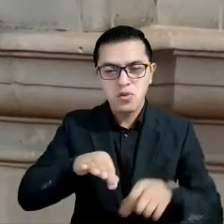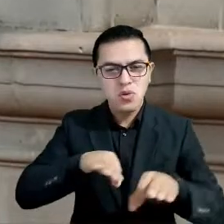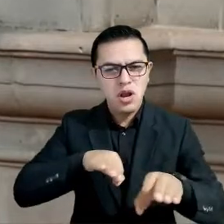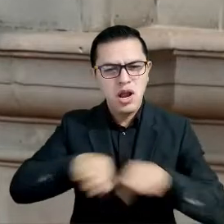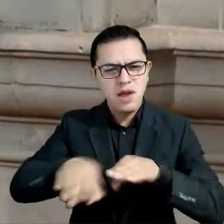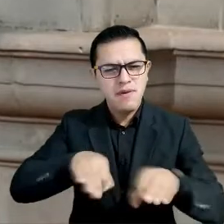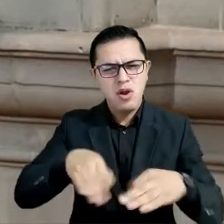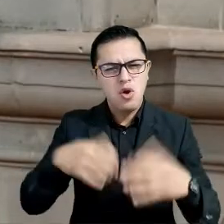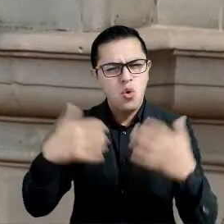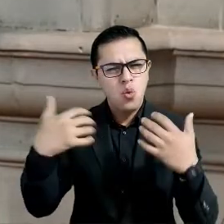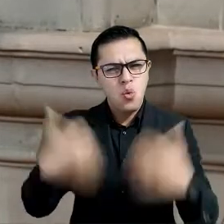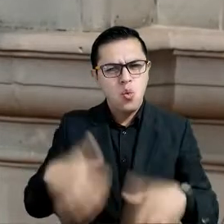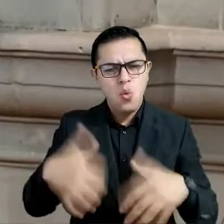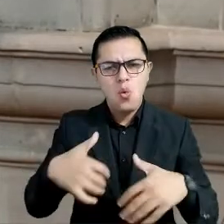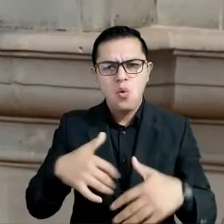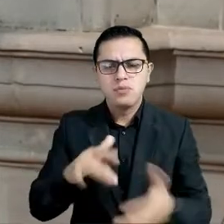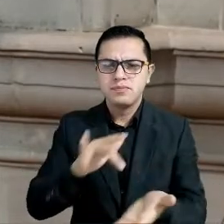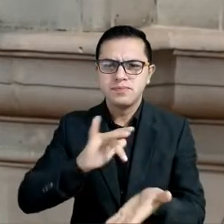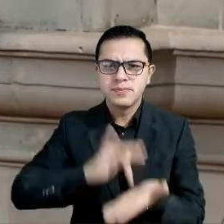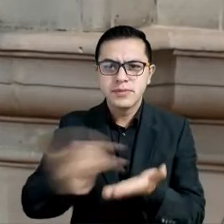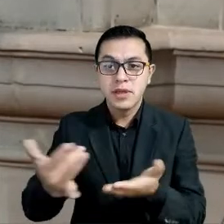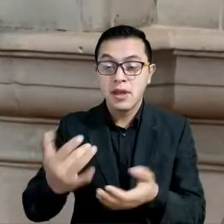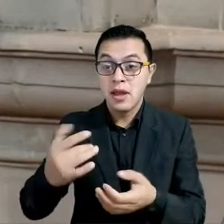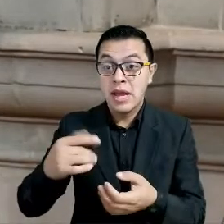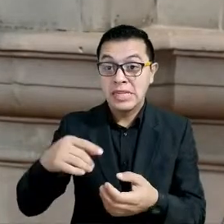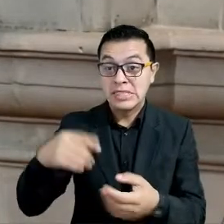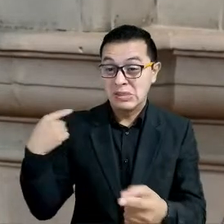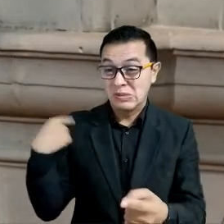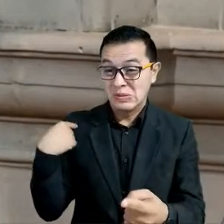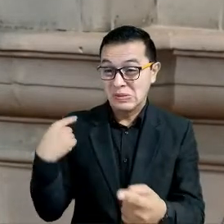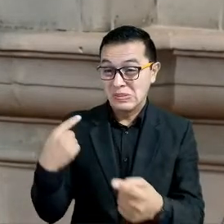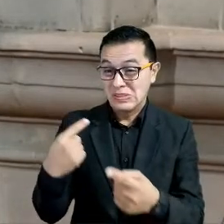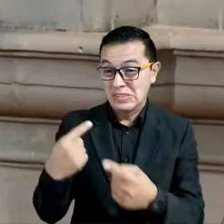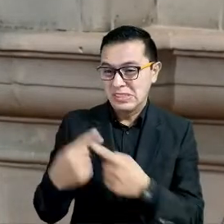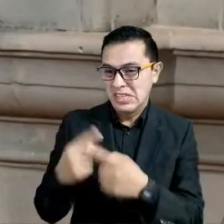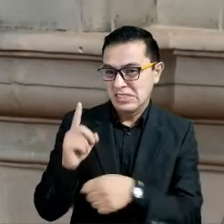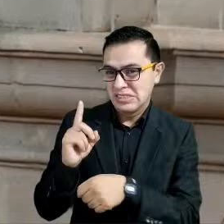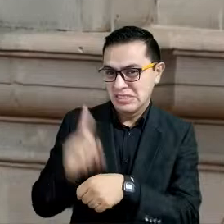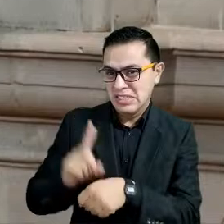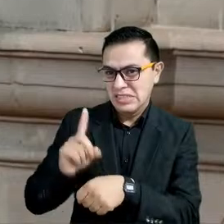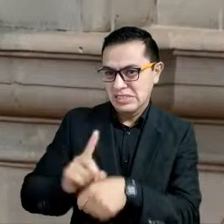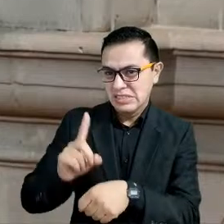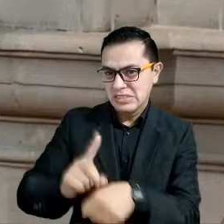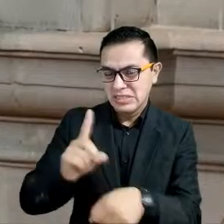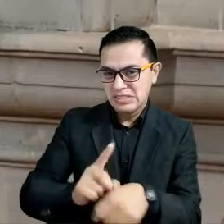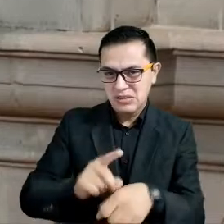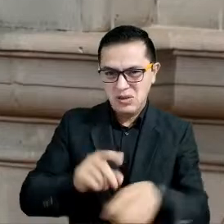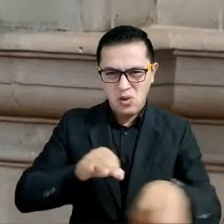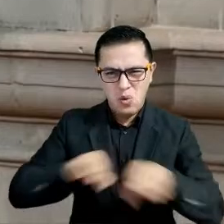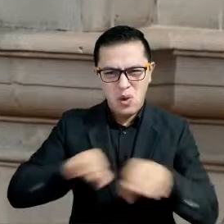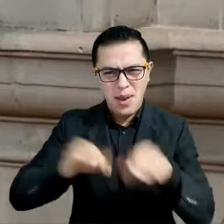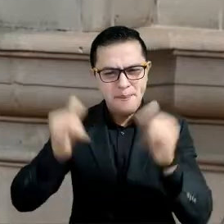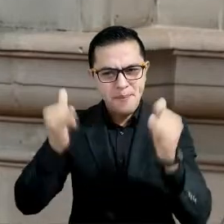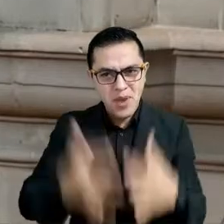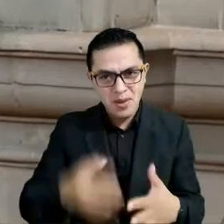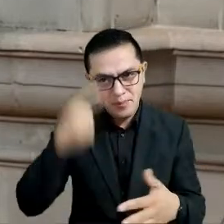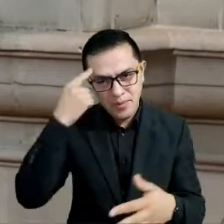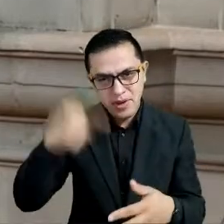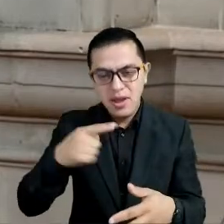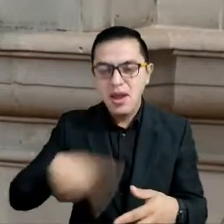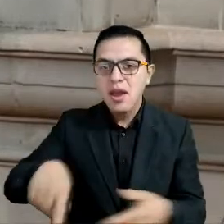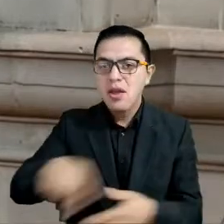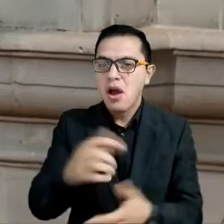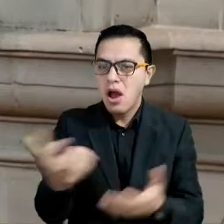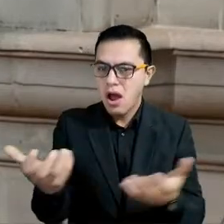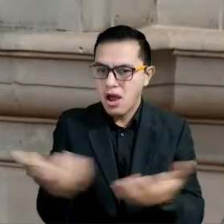en estos días, que fue muy intenso, para poder construir primero un dictamen